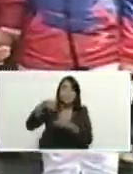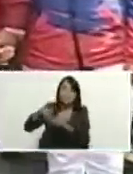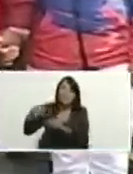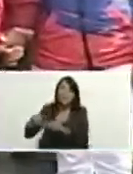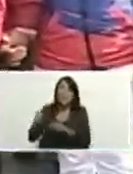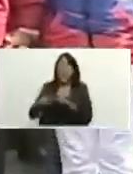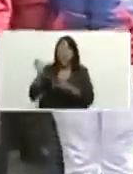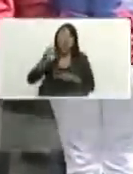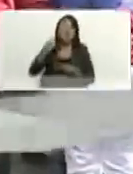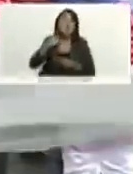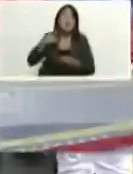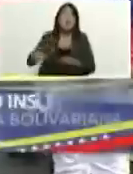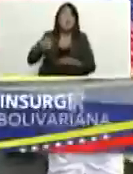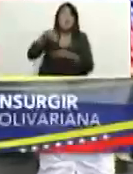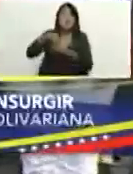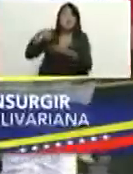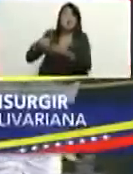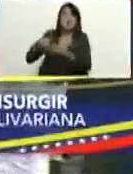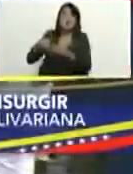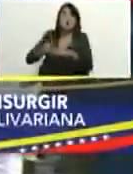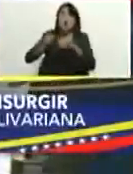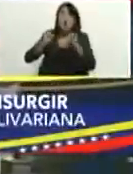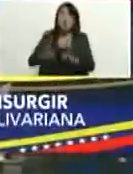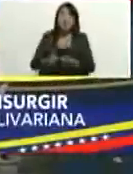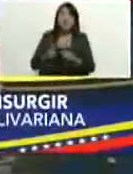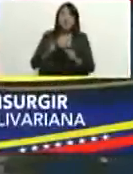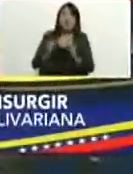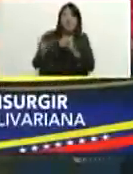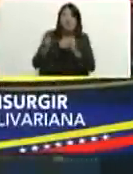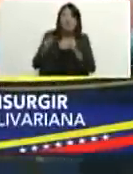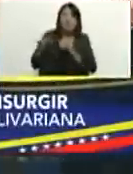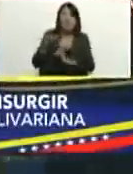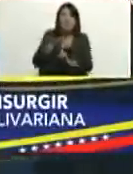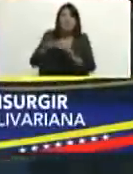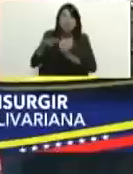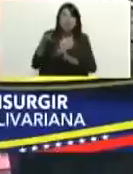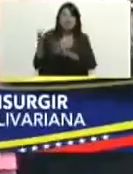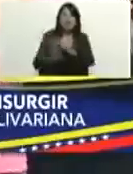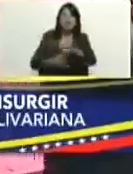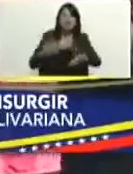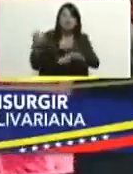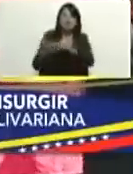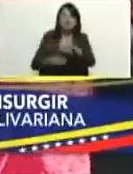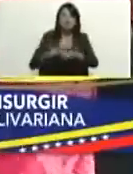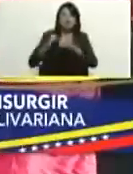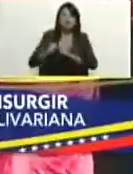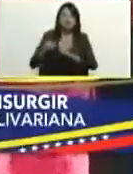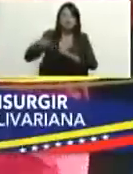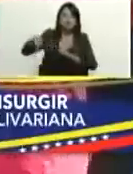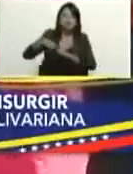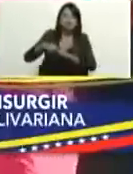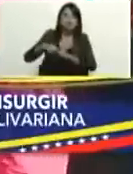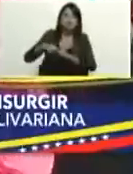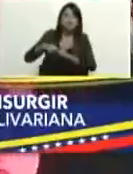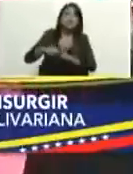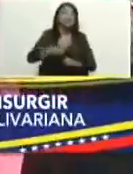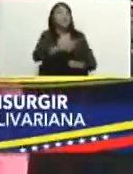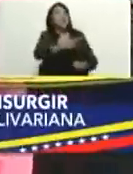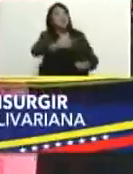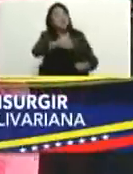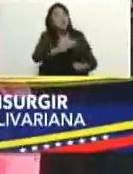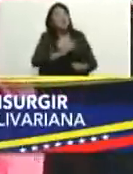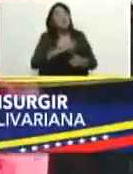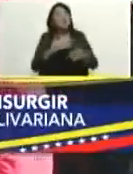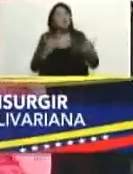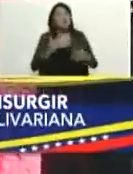esas elecciones, comienza a conspirar. Y nosotros estamos obligados a enviarle un mensaje